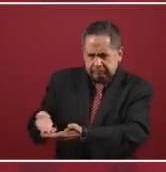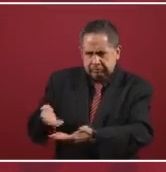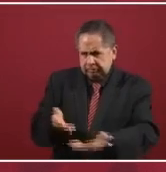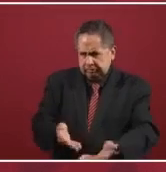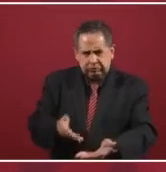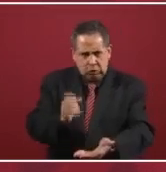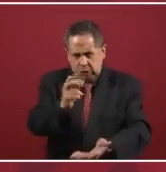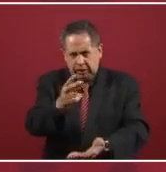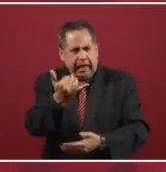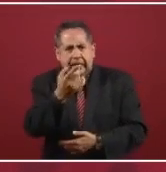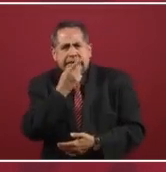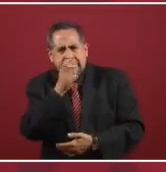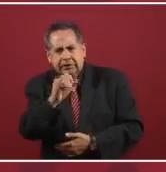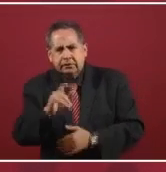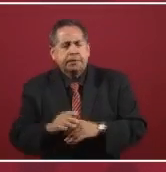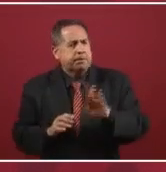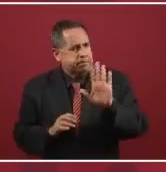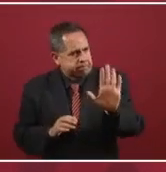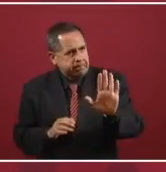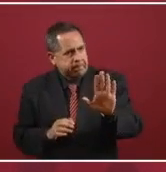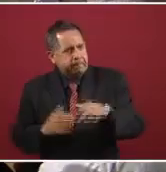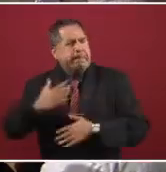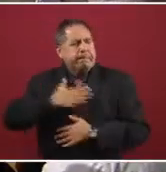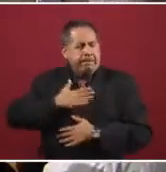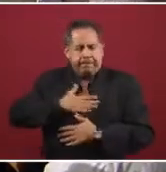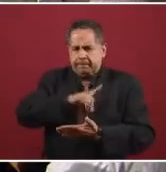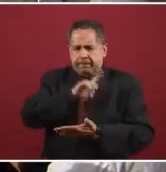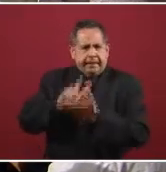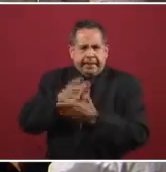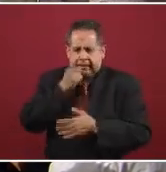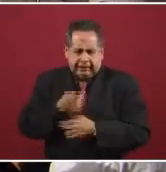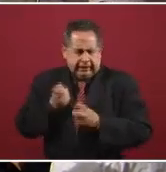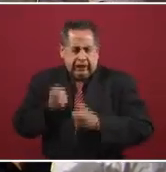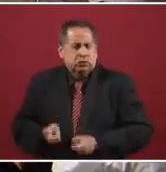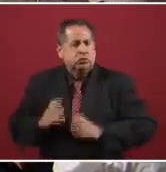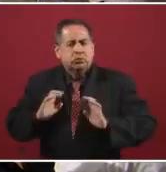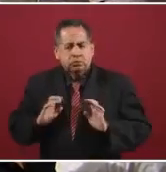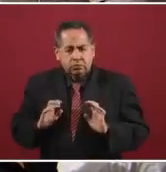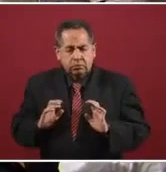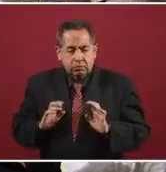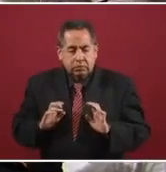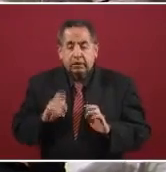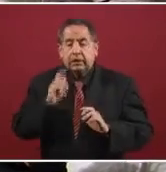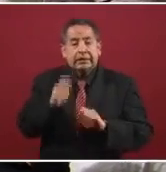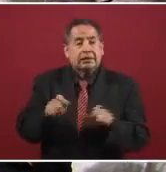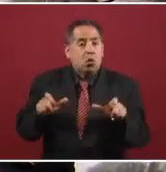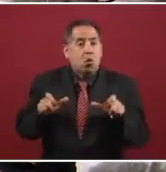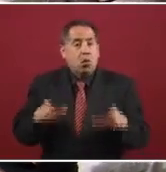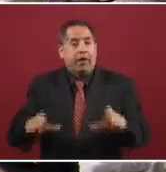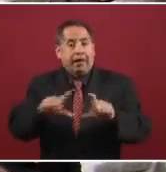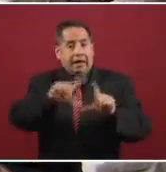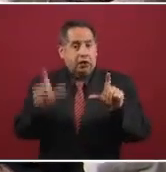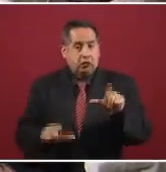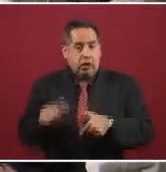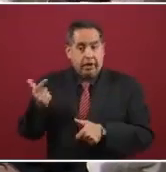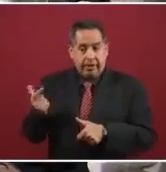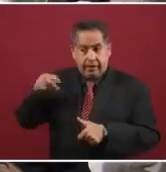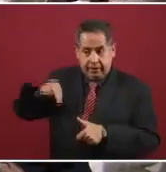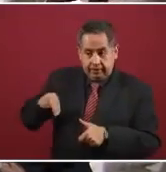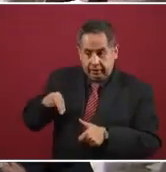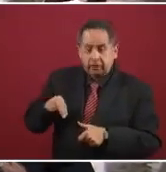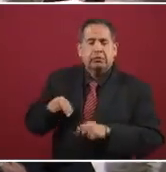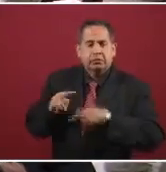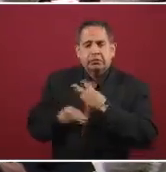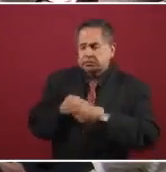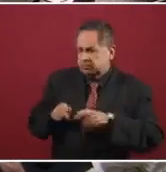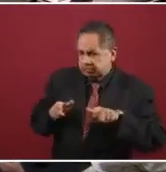mexicana. Entonces nosotros dijimos: nosotros vamos a hacer lo que nuestra ley dice. Y el despliegue de la Guardia Nacional se había ya anunciado,